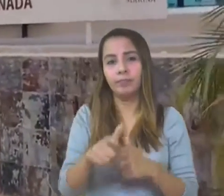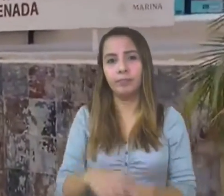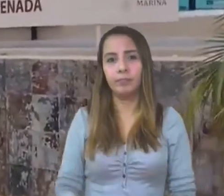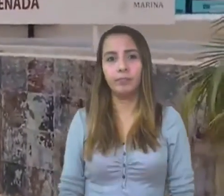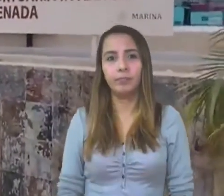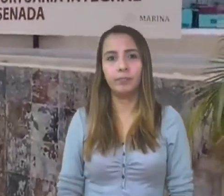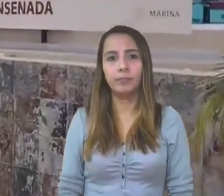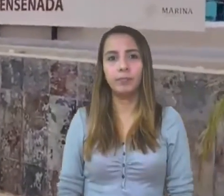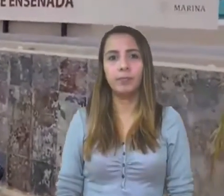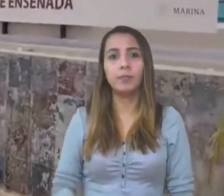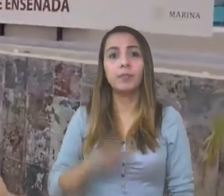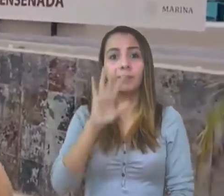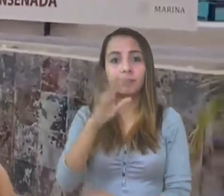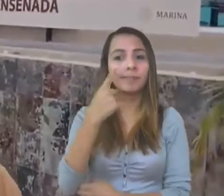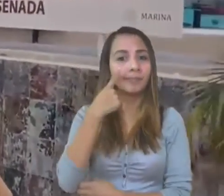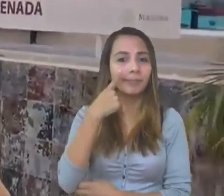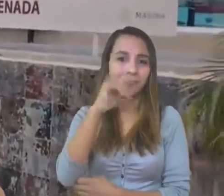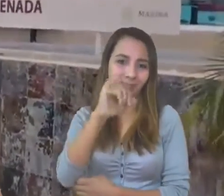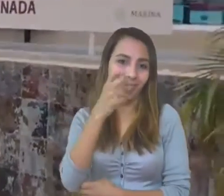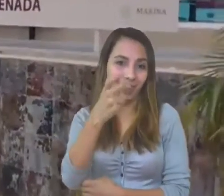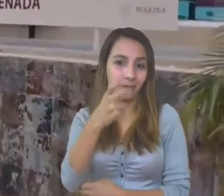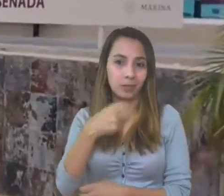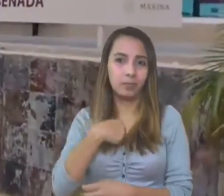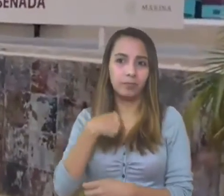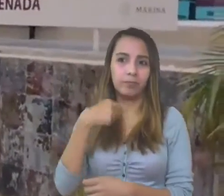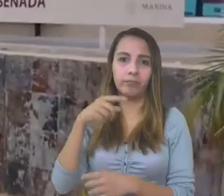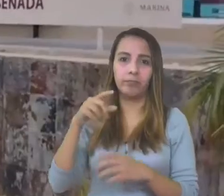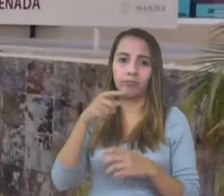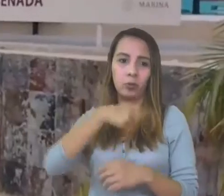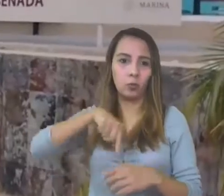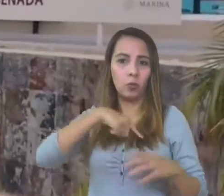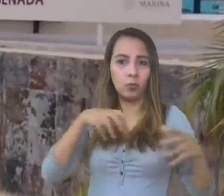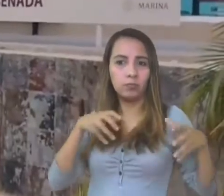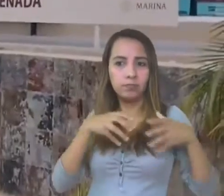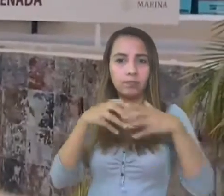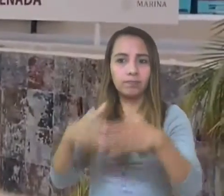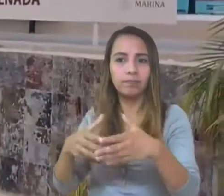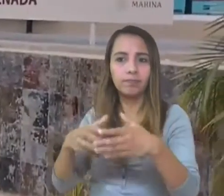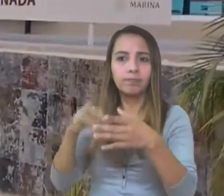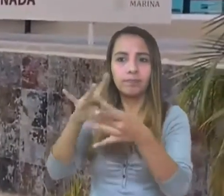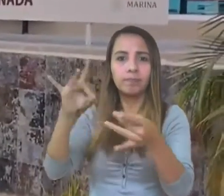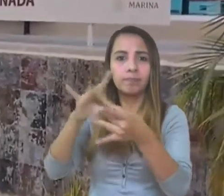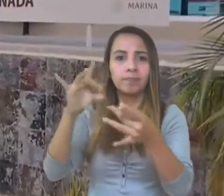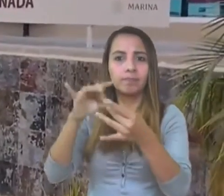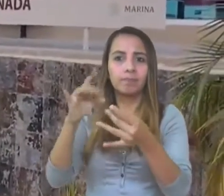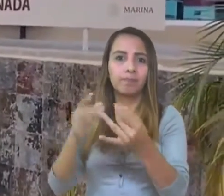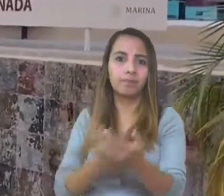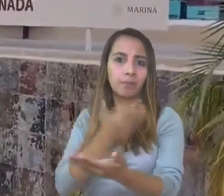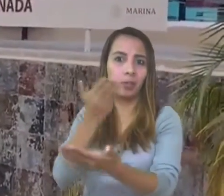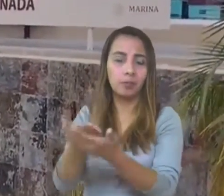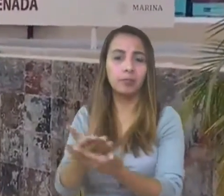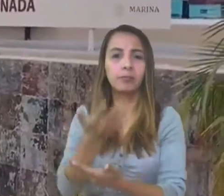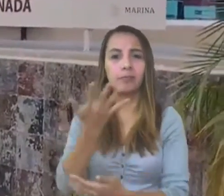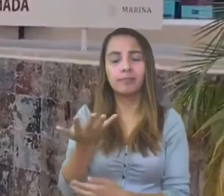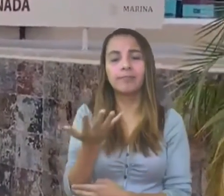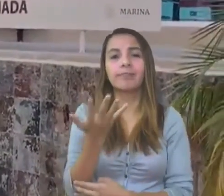Jorge, pues eso fue lo que les planteamos, y entonces pues desgraciadamente ellos